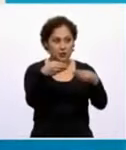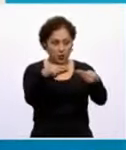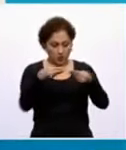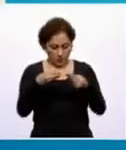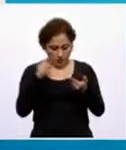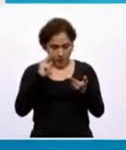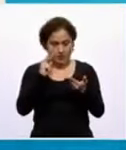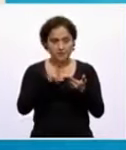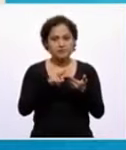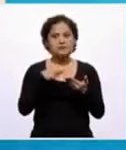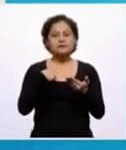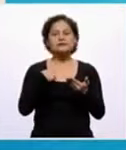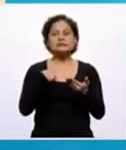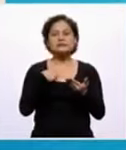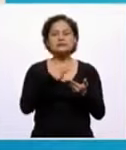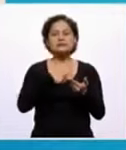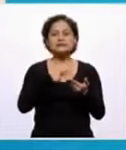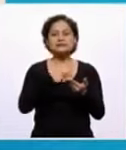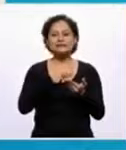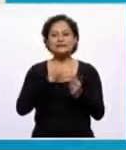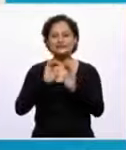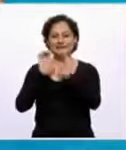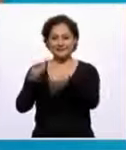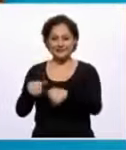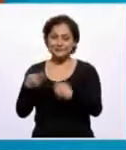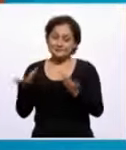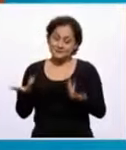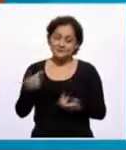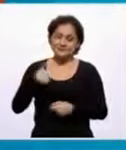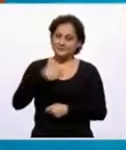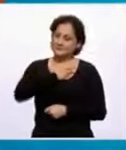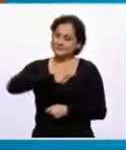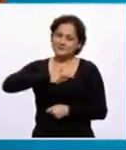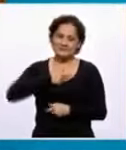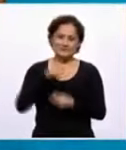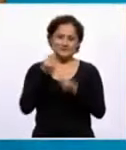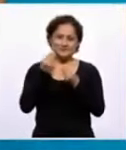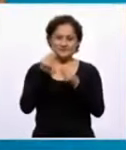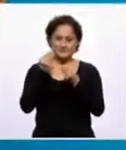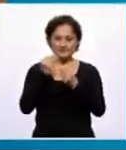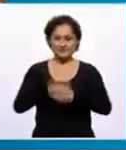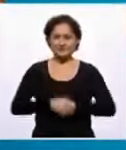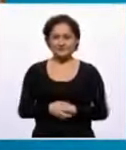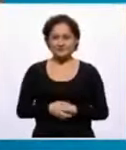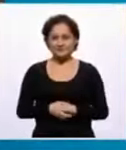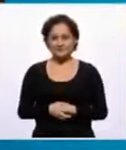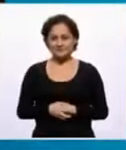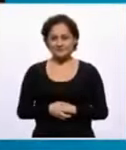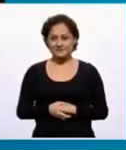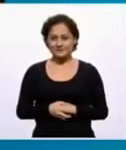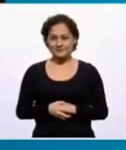me empezó a gustar, y pues ya estamos en este proyecto y pues, me gusta, por eso no canto ese tipo de canciones.